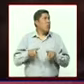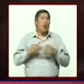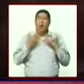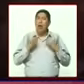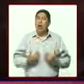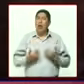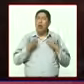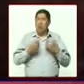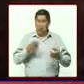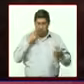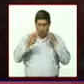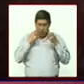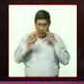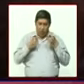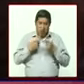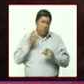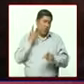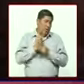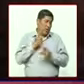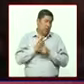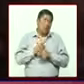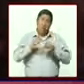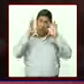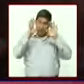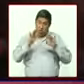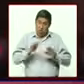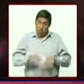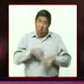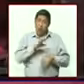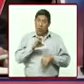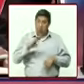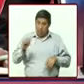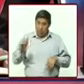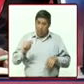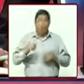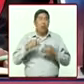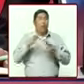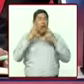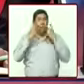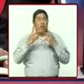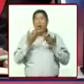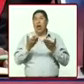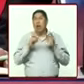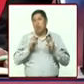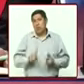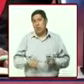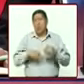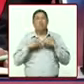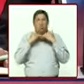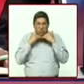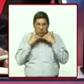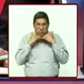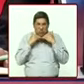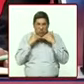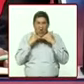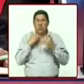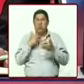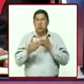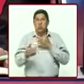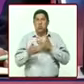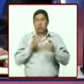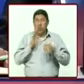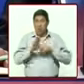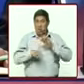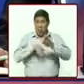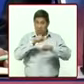ahora en esta vigilia. Uh-huh. Está lloviendo allá en Cochabamba, en Parotani, y lo estamos viendo. ¿Hay gente que todavía se atreve a esta hora a cruzar a